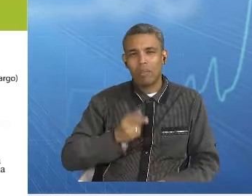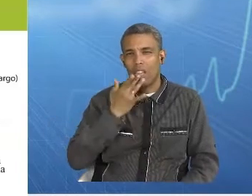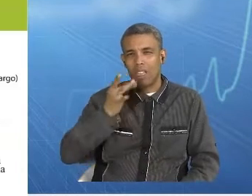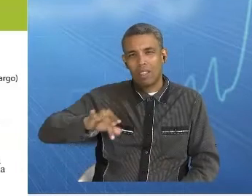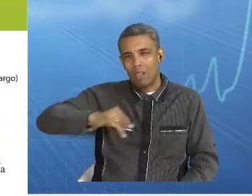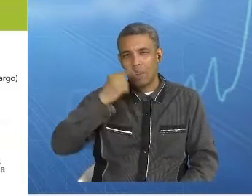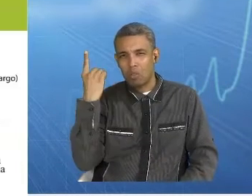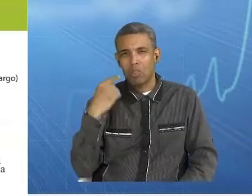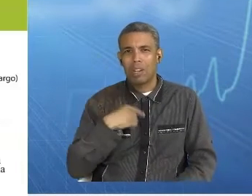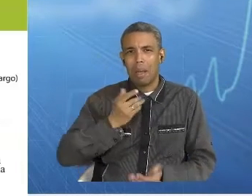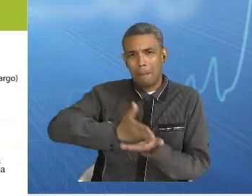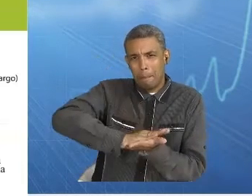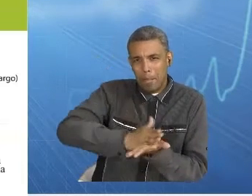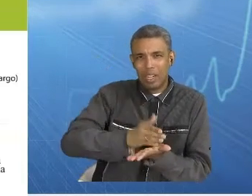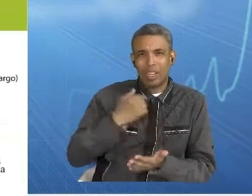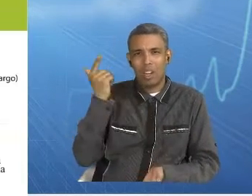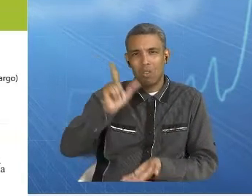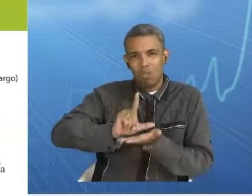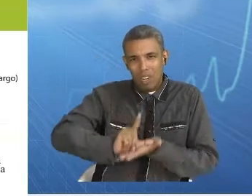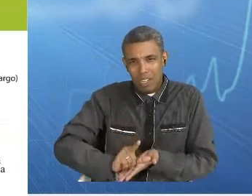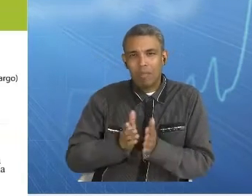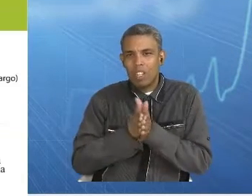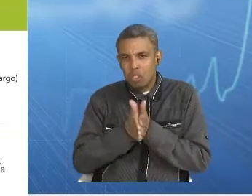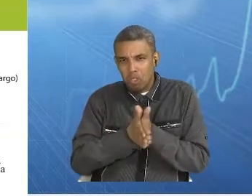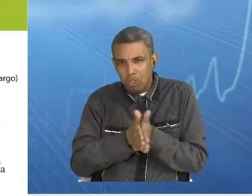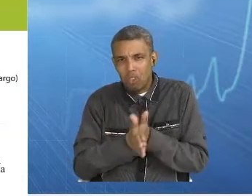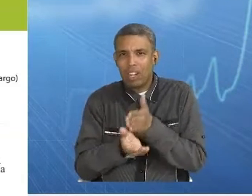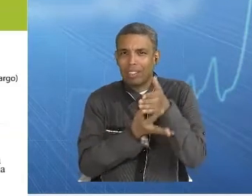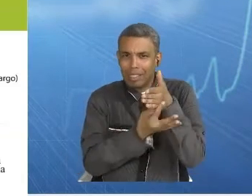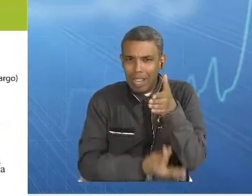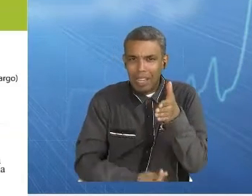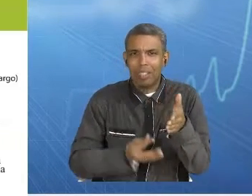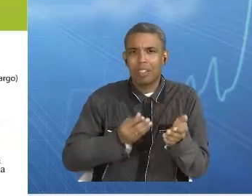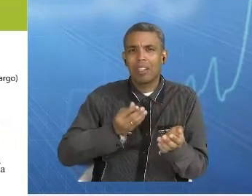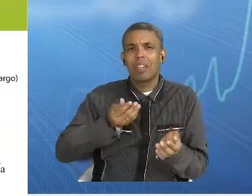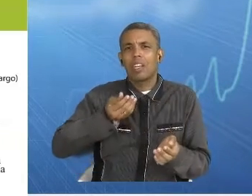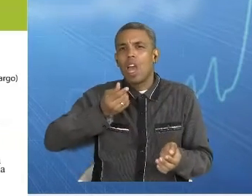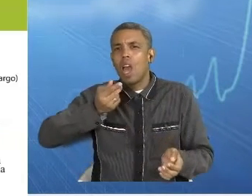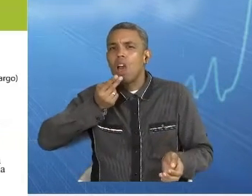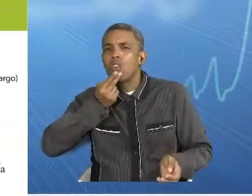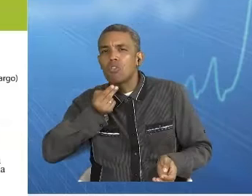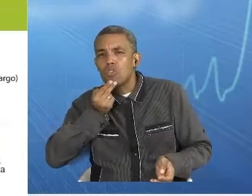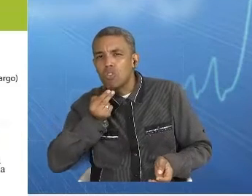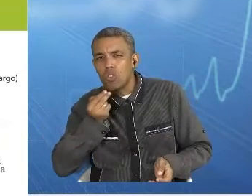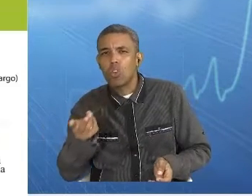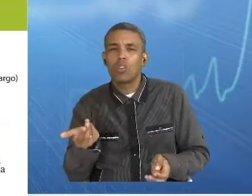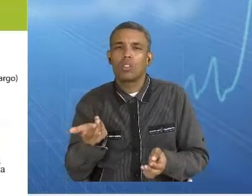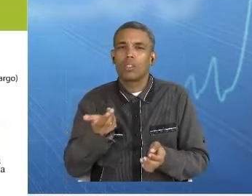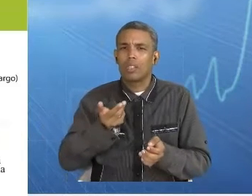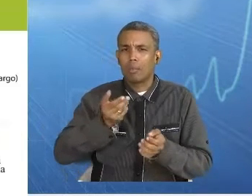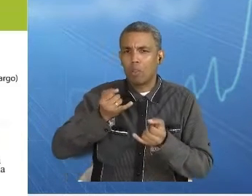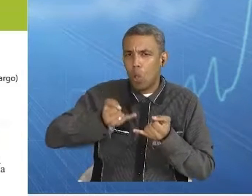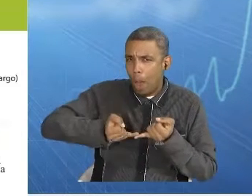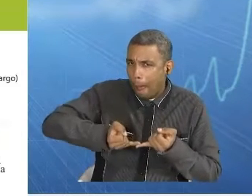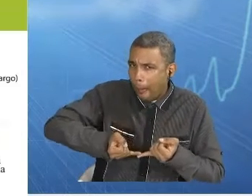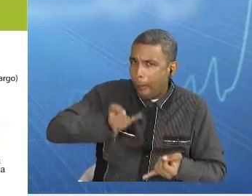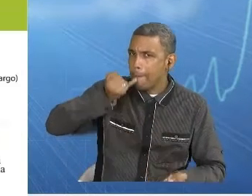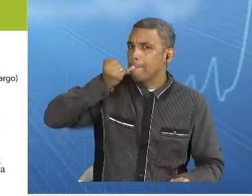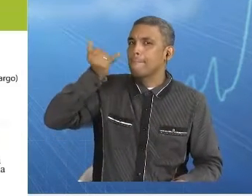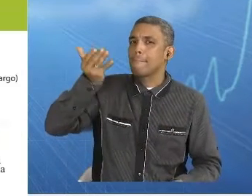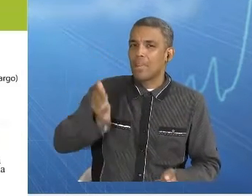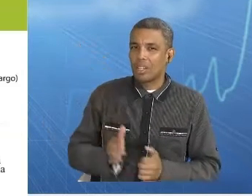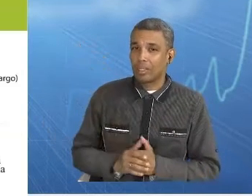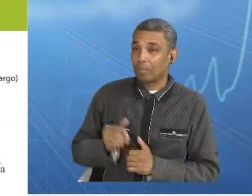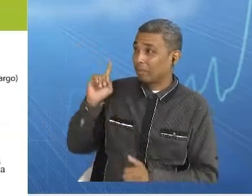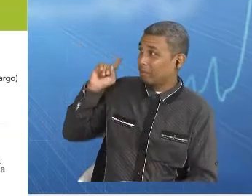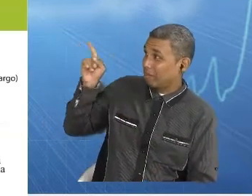panela, 1 libra de café, de chocolate, aceite, bocadillo, pasta. Esto en el kit 1,